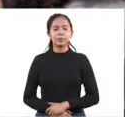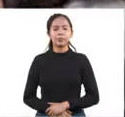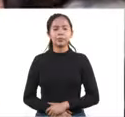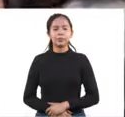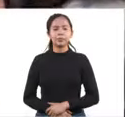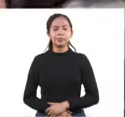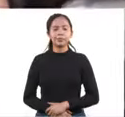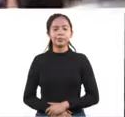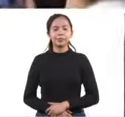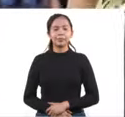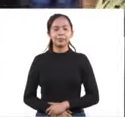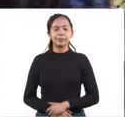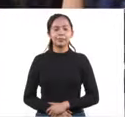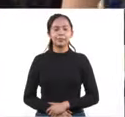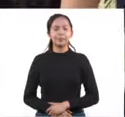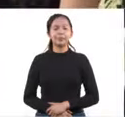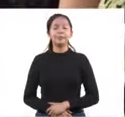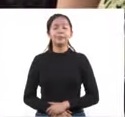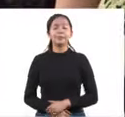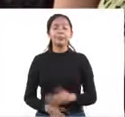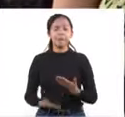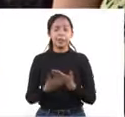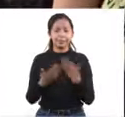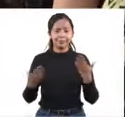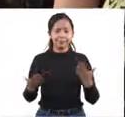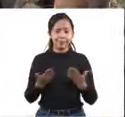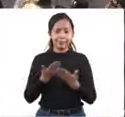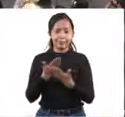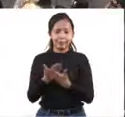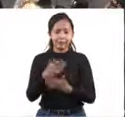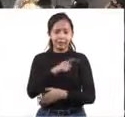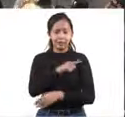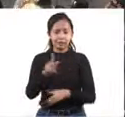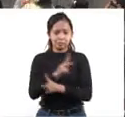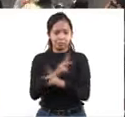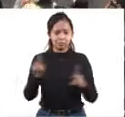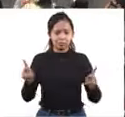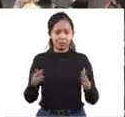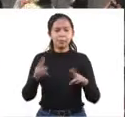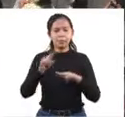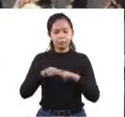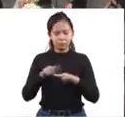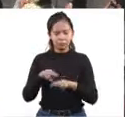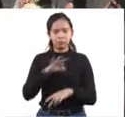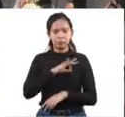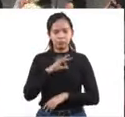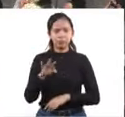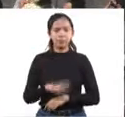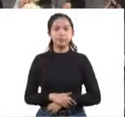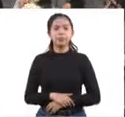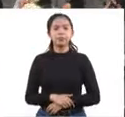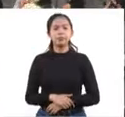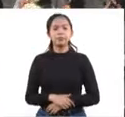Muchas gracias. Pedimos al público, por favor, sean tan amables de tomar asiento.